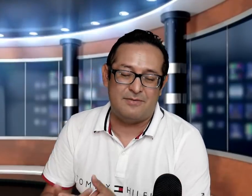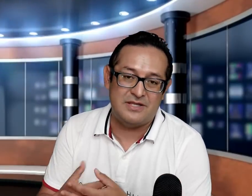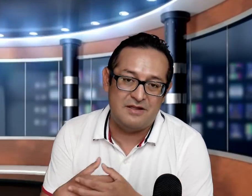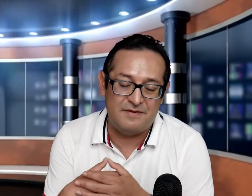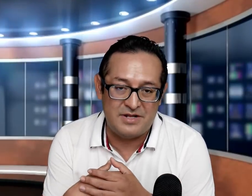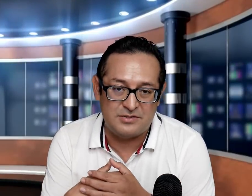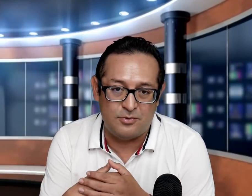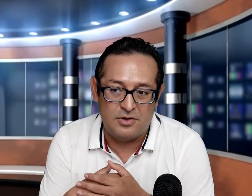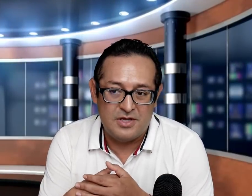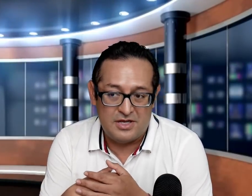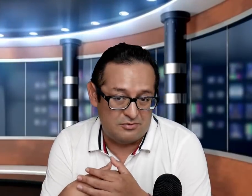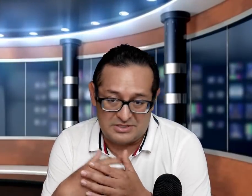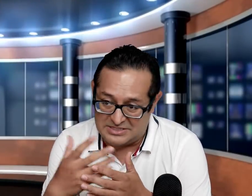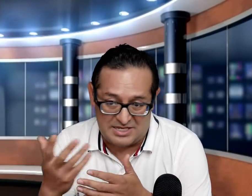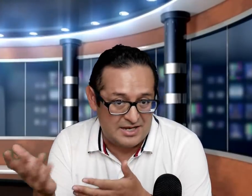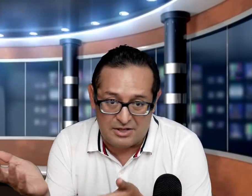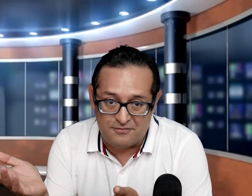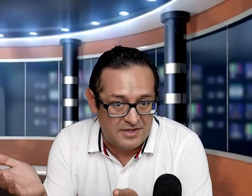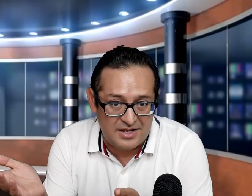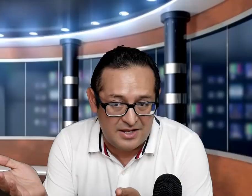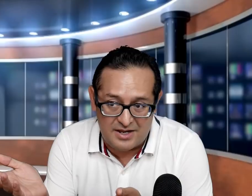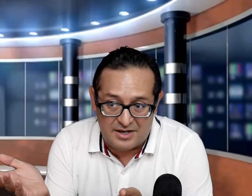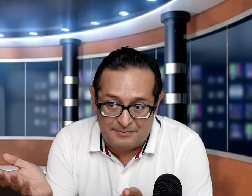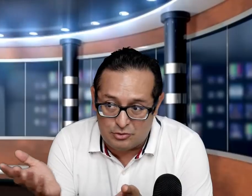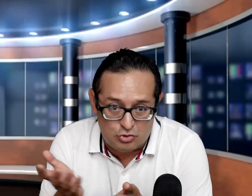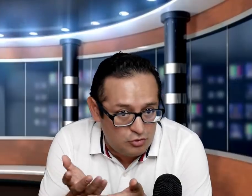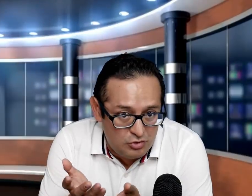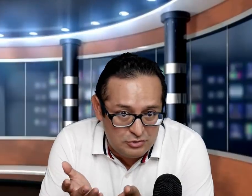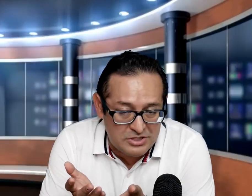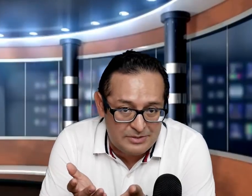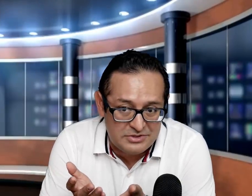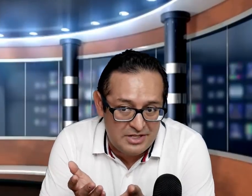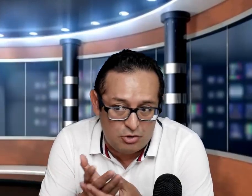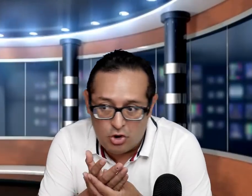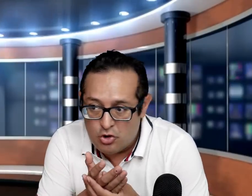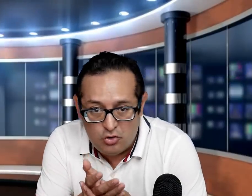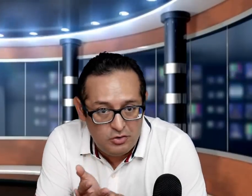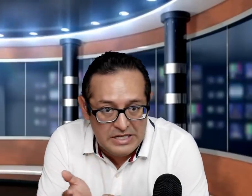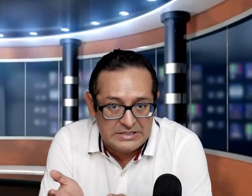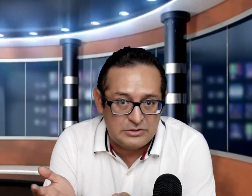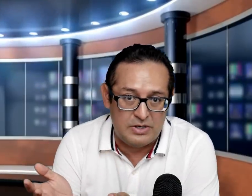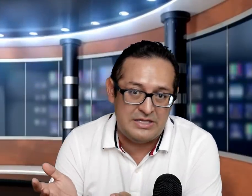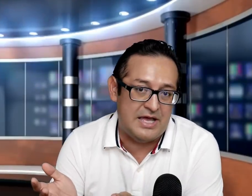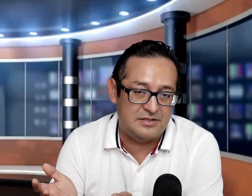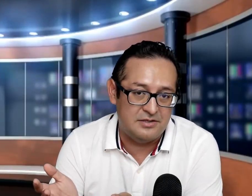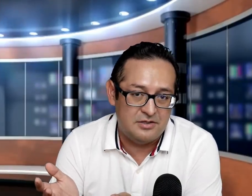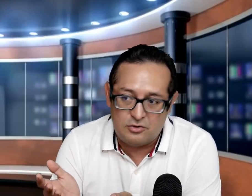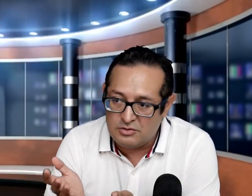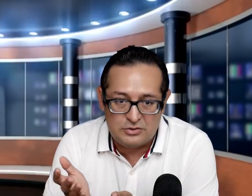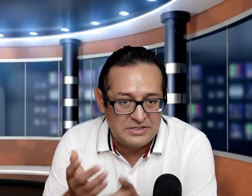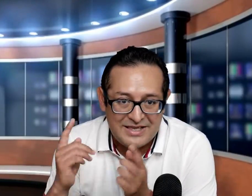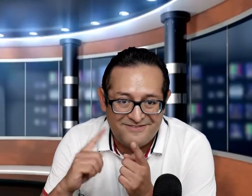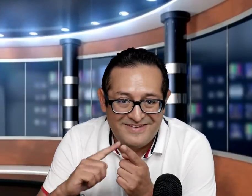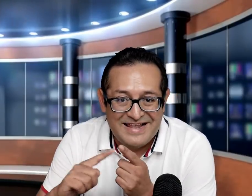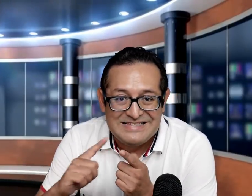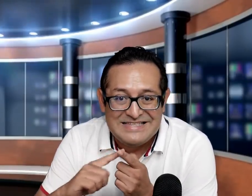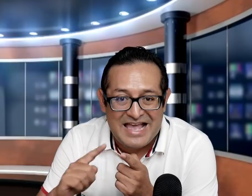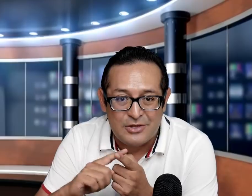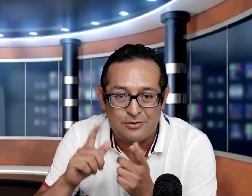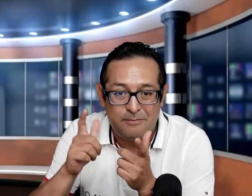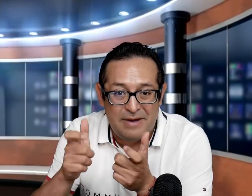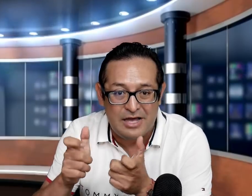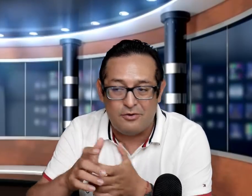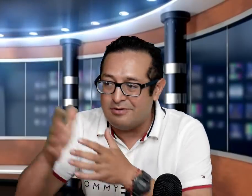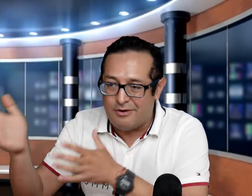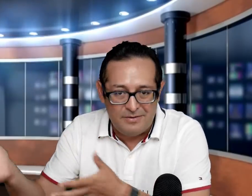secuestrado la bandera del feminismo, en donde ya está claro, Frida Guerrera, repito, todo esto que estamos hablando no es casualidad. Todo esto es